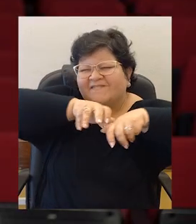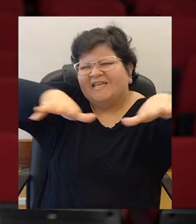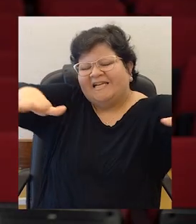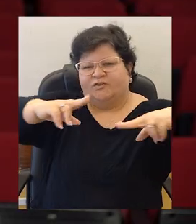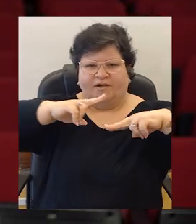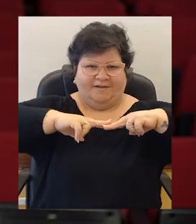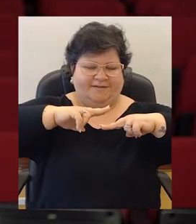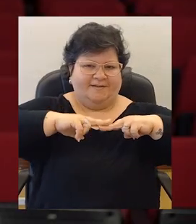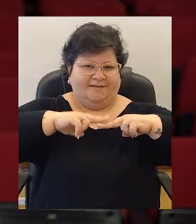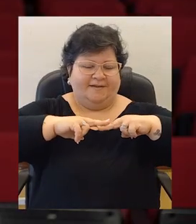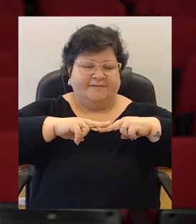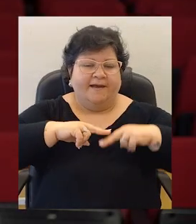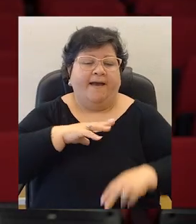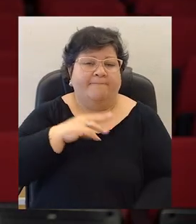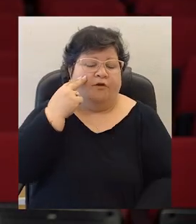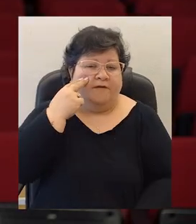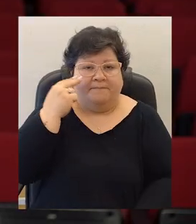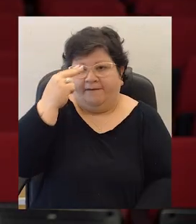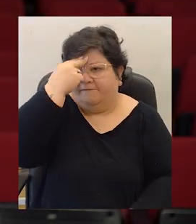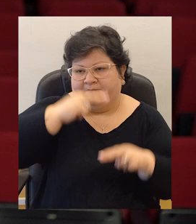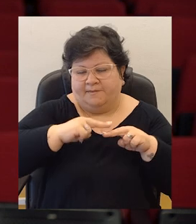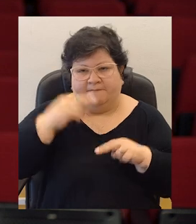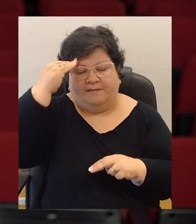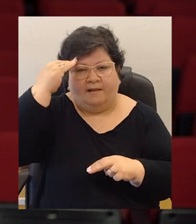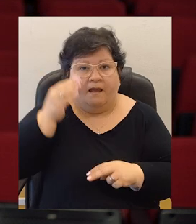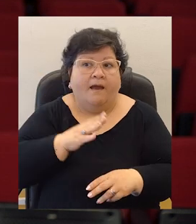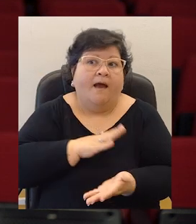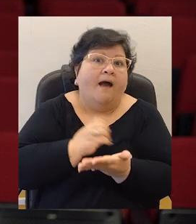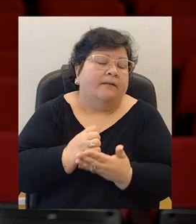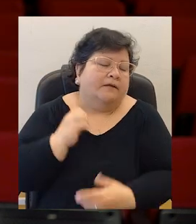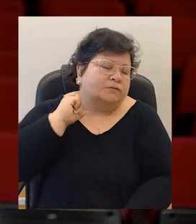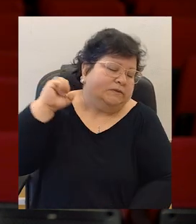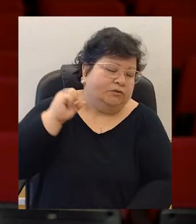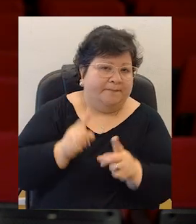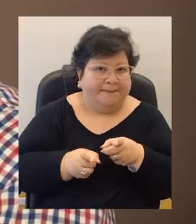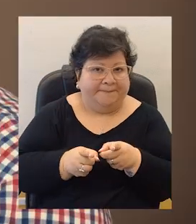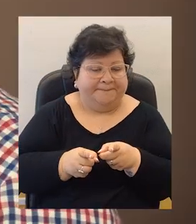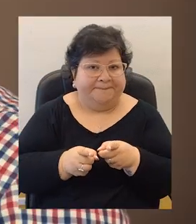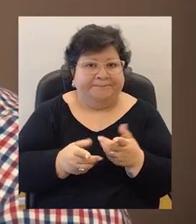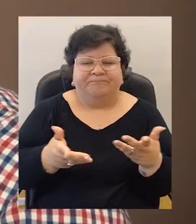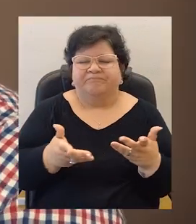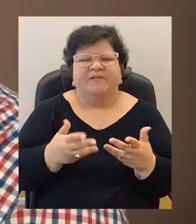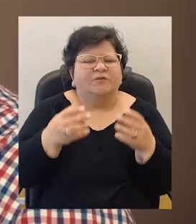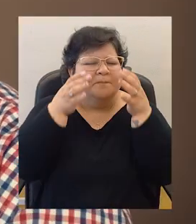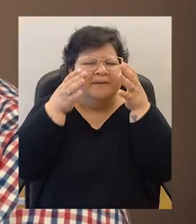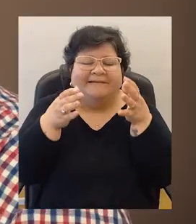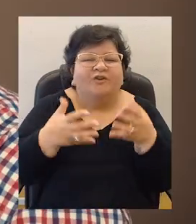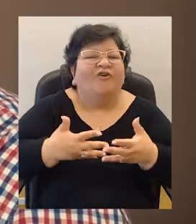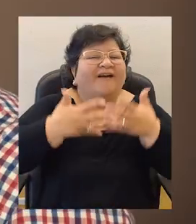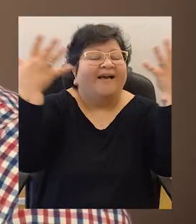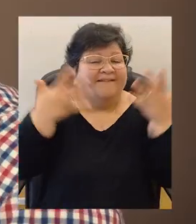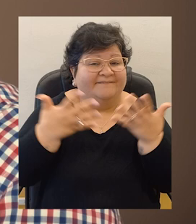y han llevado hasta suicidios es decir los peligros no son sólo peligros latentes son peligros graves